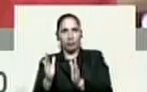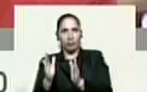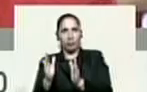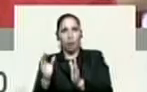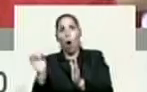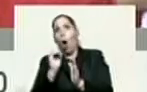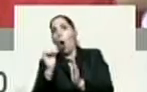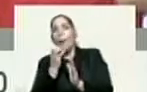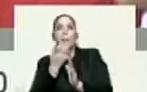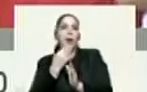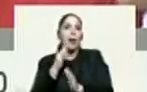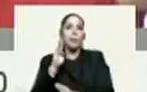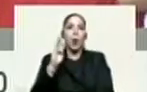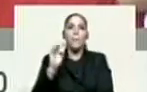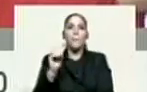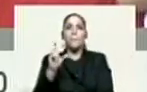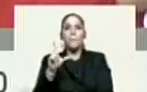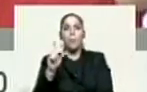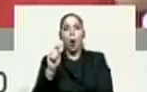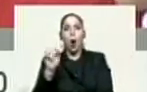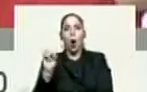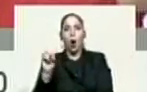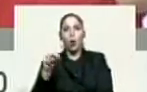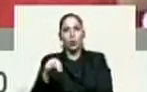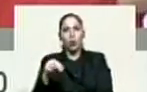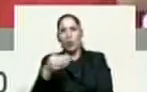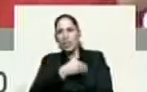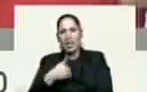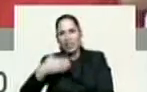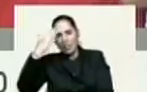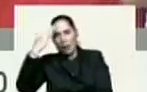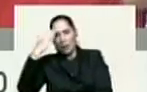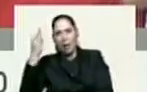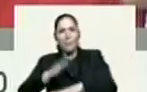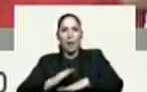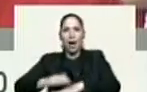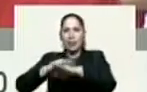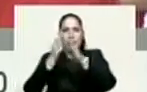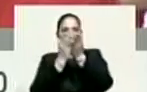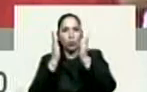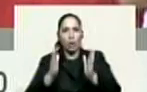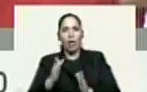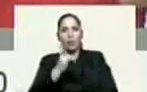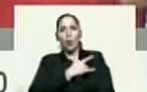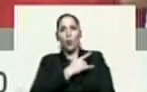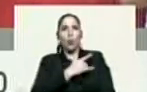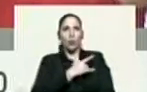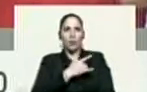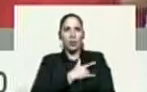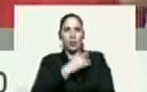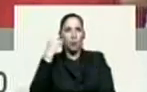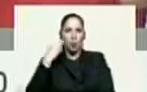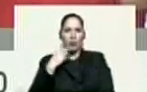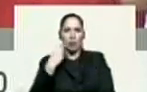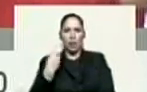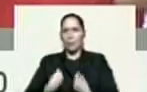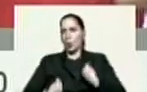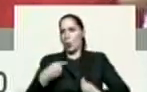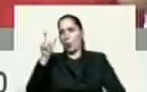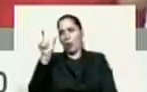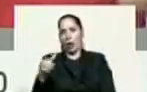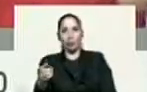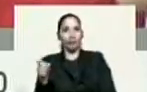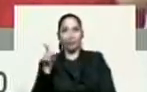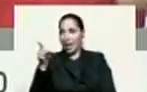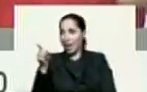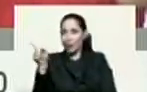O que Bolton quiere saber qué le pasa al estudiante de la Universidad Bolivariana y está preocupado por él. Ellos no nos